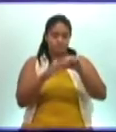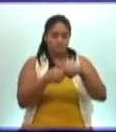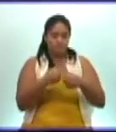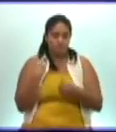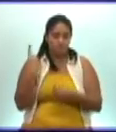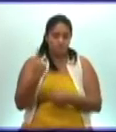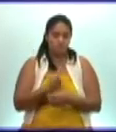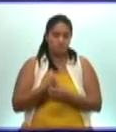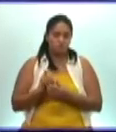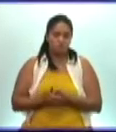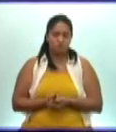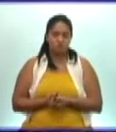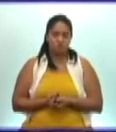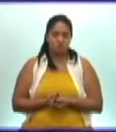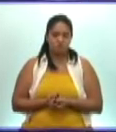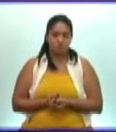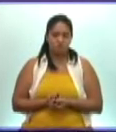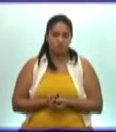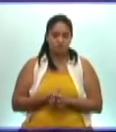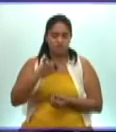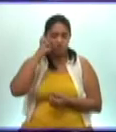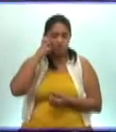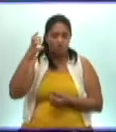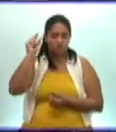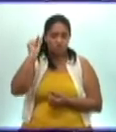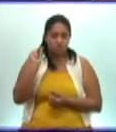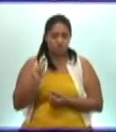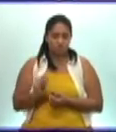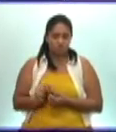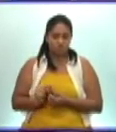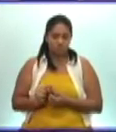y los ingenieros han ideado maneras que nos permiten ver más